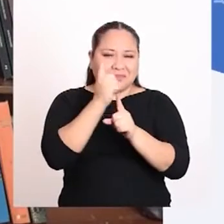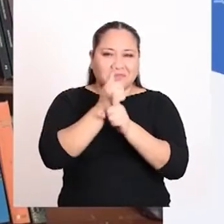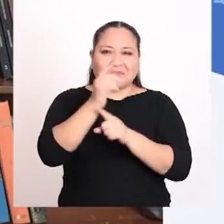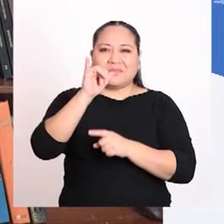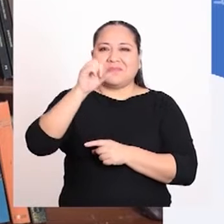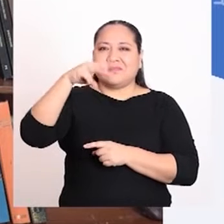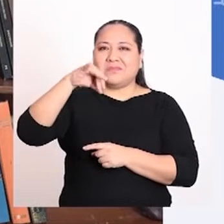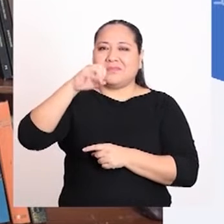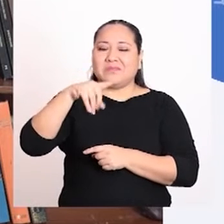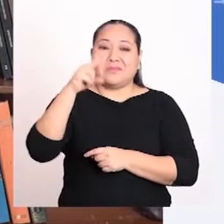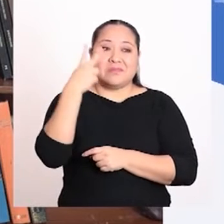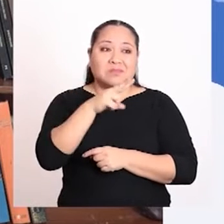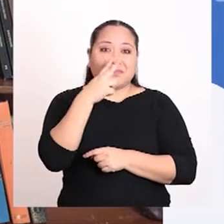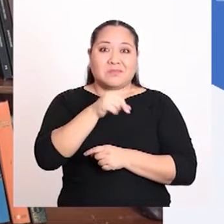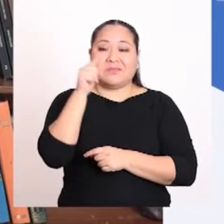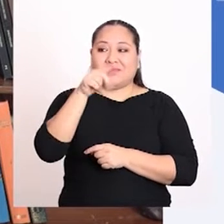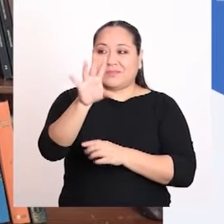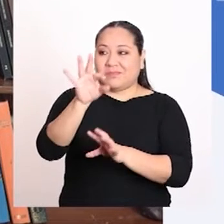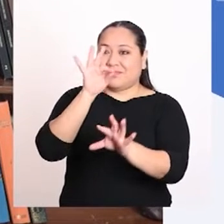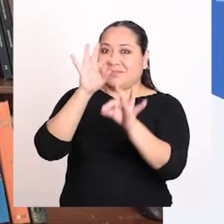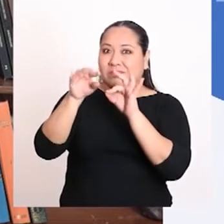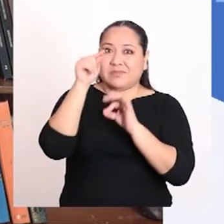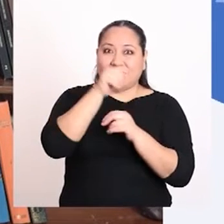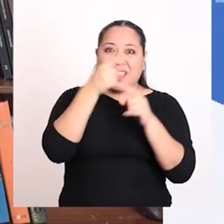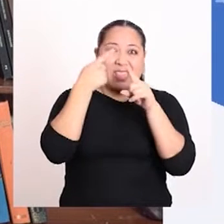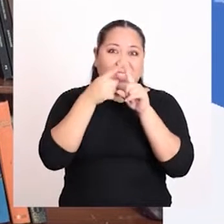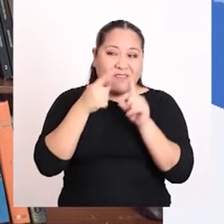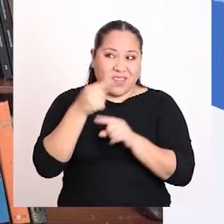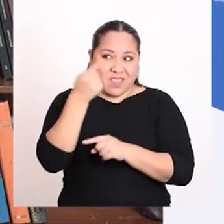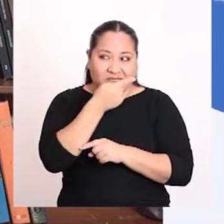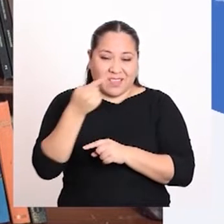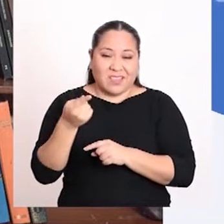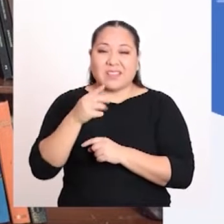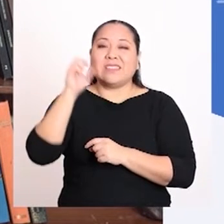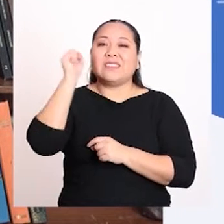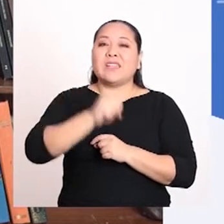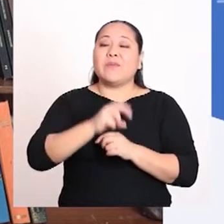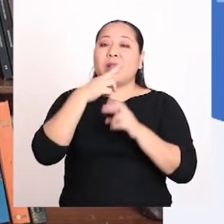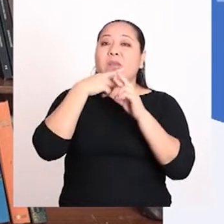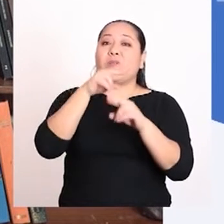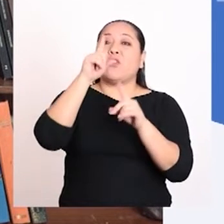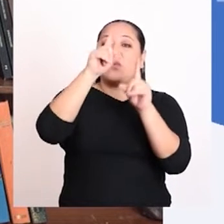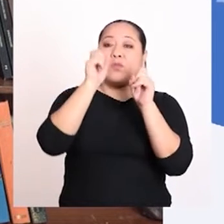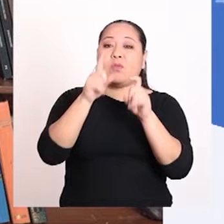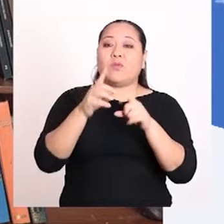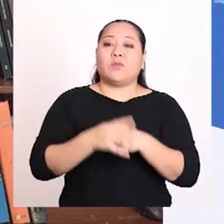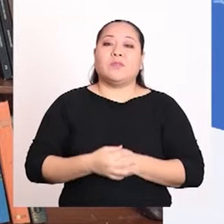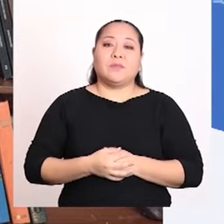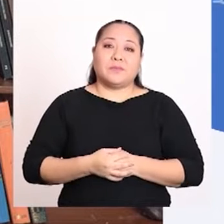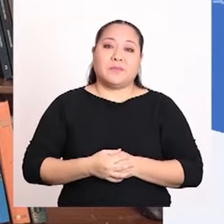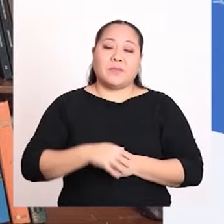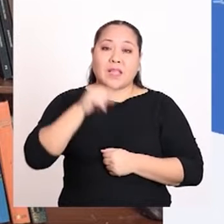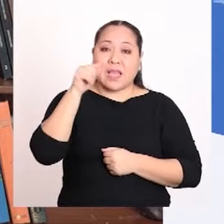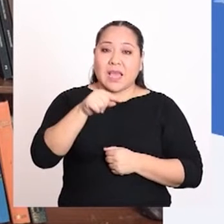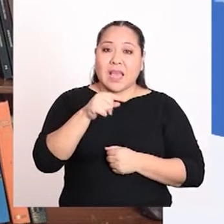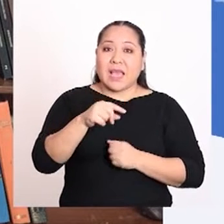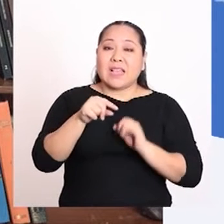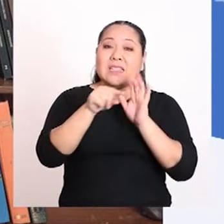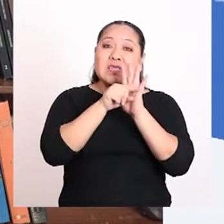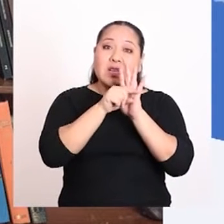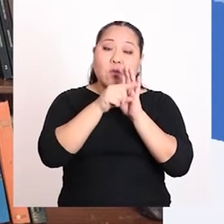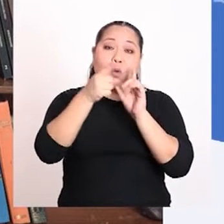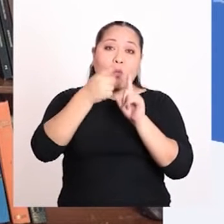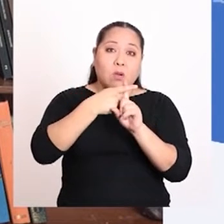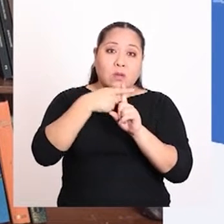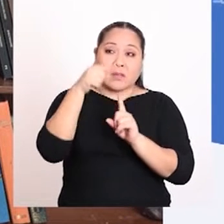Yamile. Veo que has logrado identificar esta diferencia. Para contestar tu pregunta, el signo que acompaña